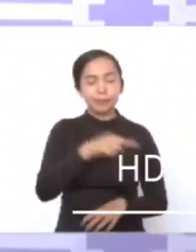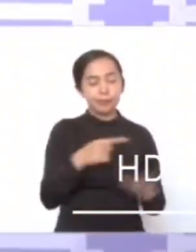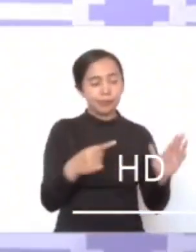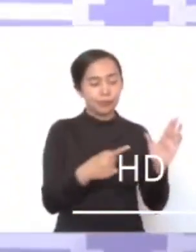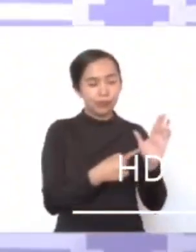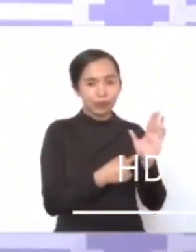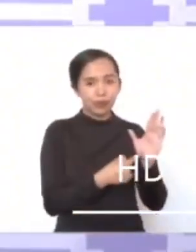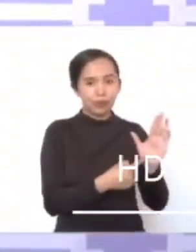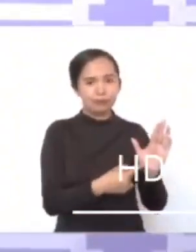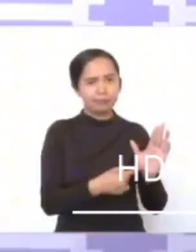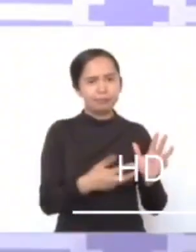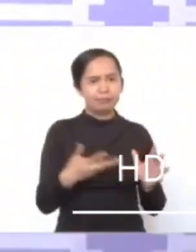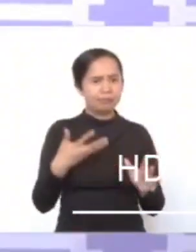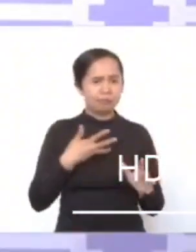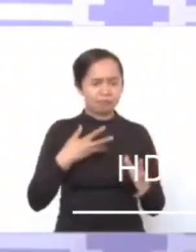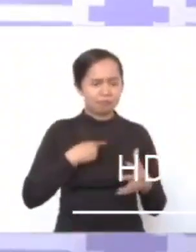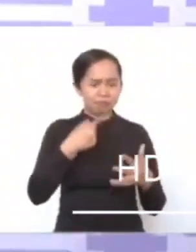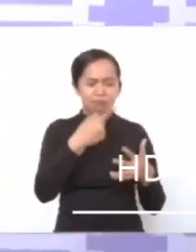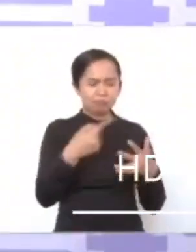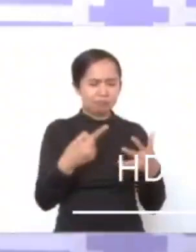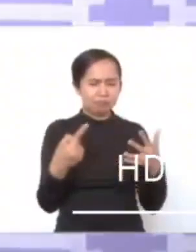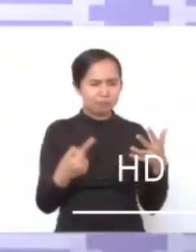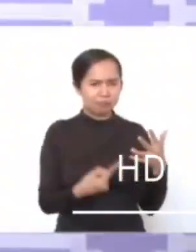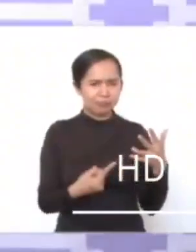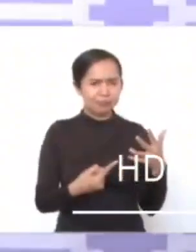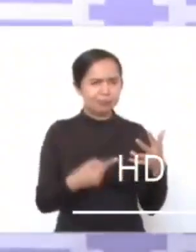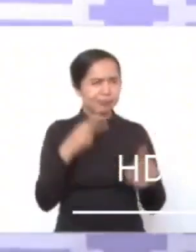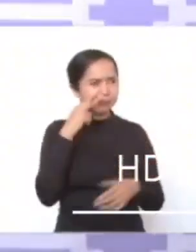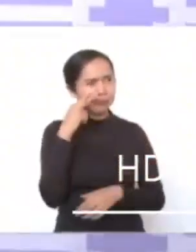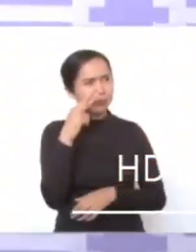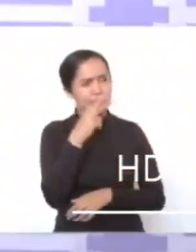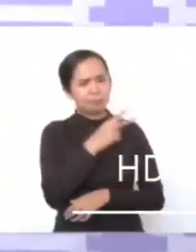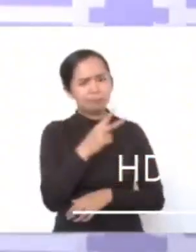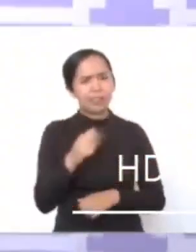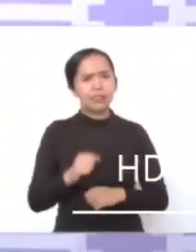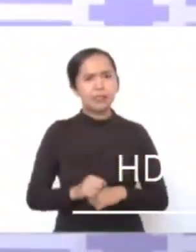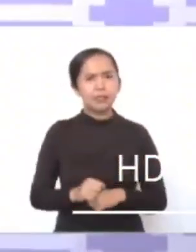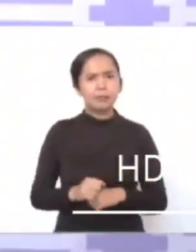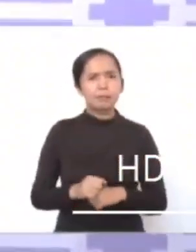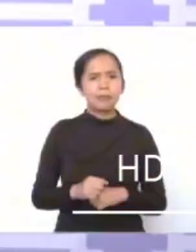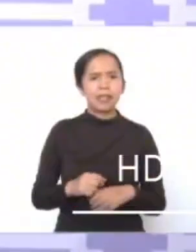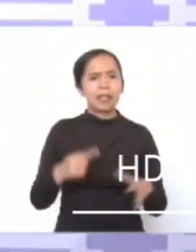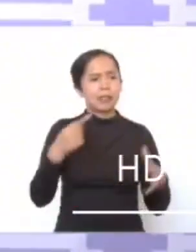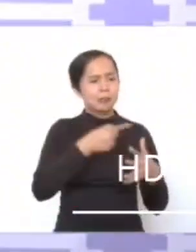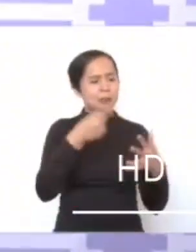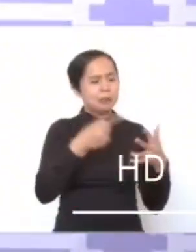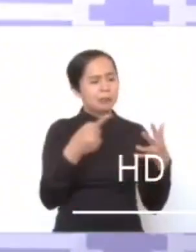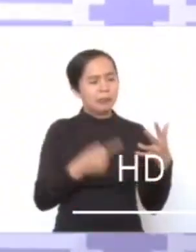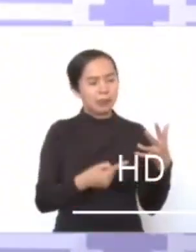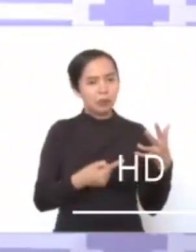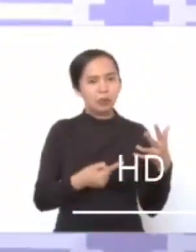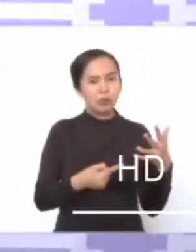tiene varios componentes. Si observamos, tienen un mensaje directo.